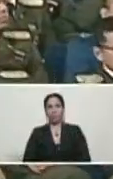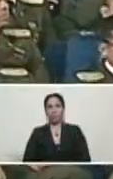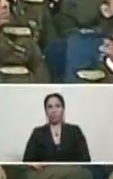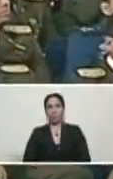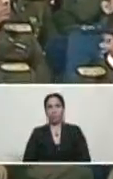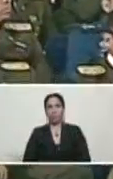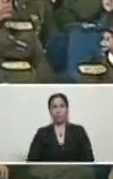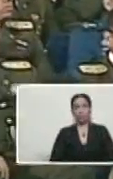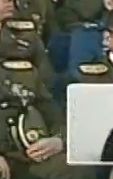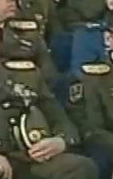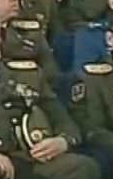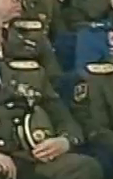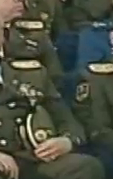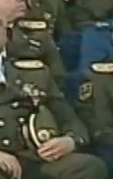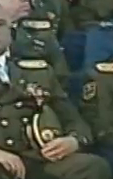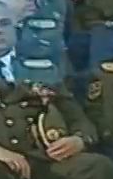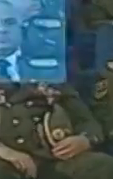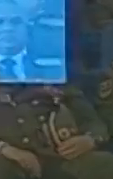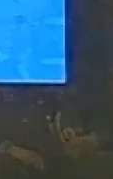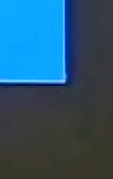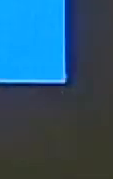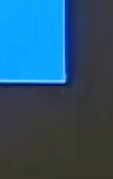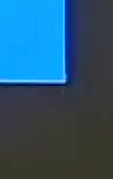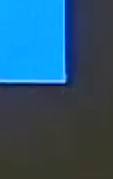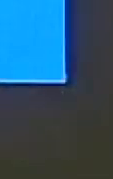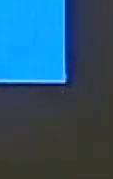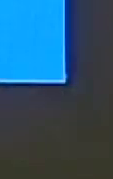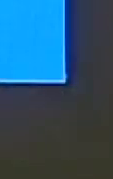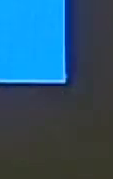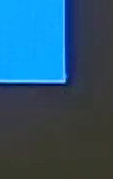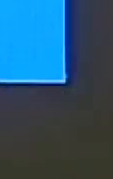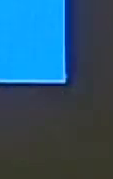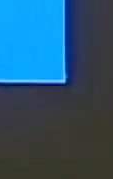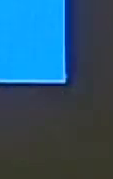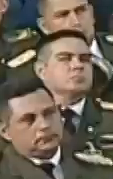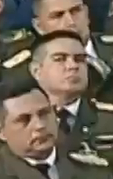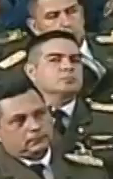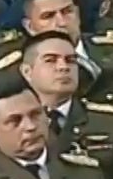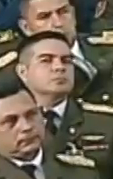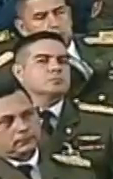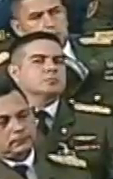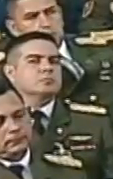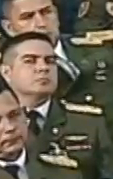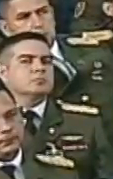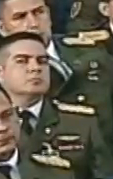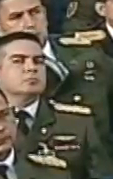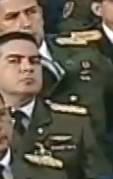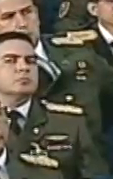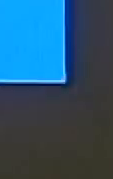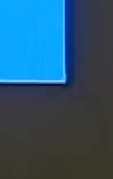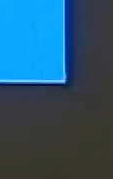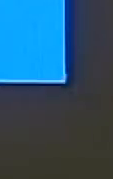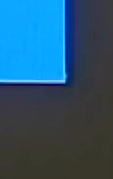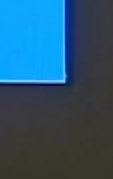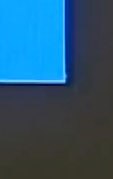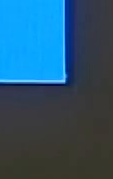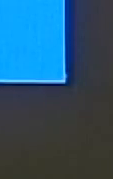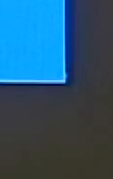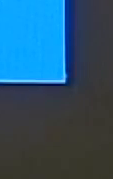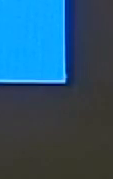Lo digo con pasión y sentimiento. Tenemos una democracia fuerte en lo